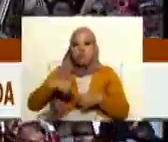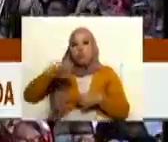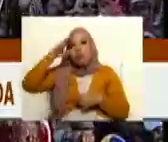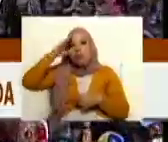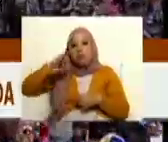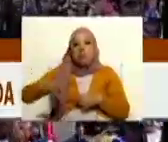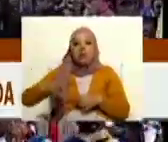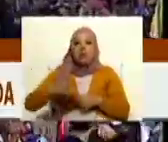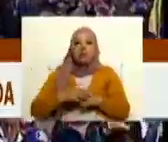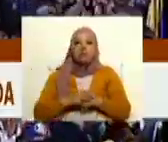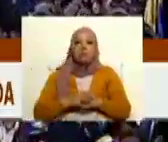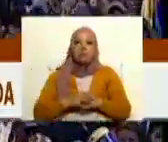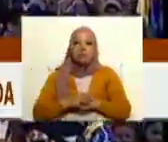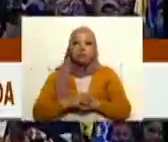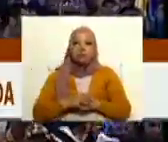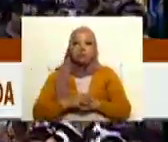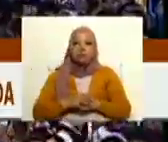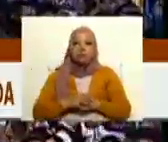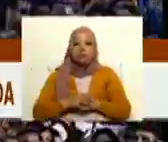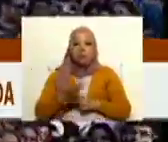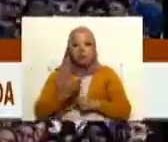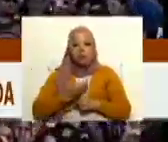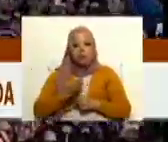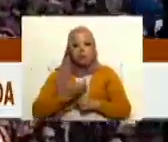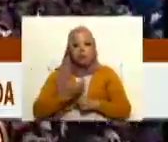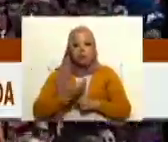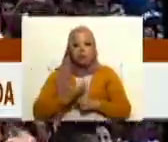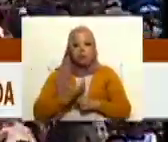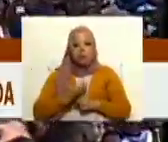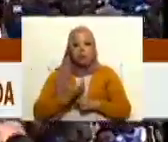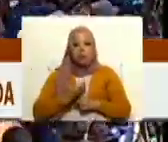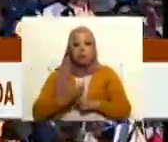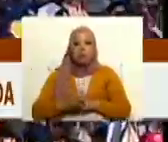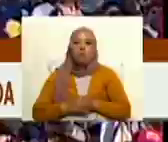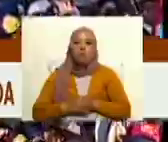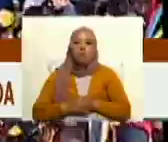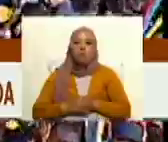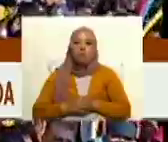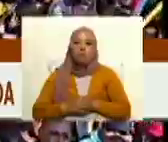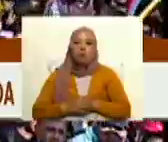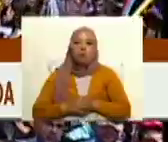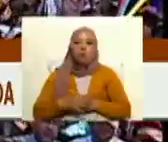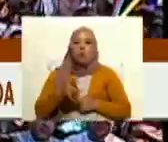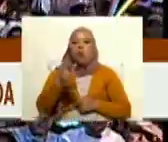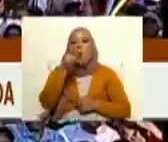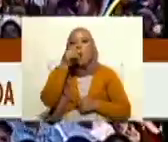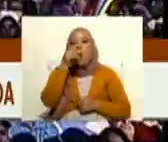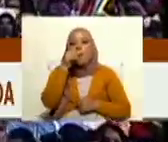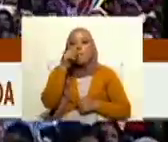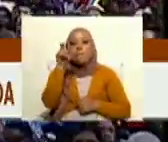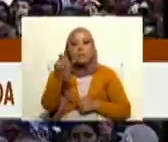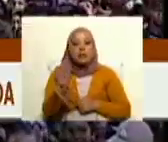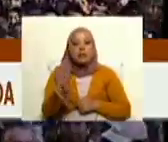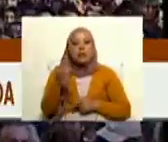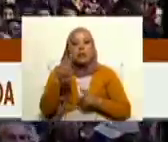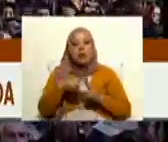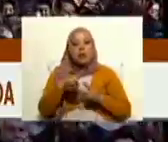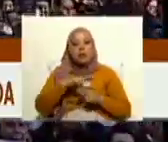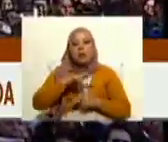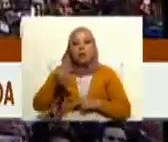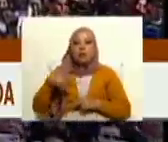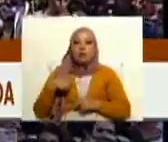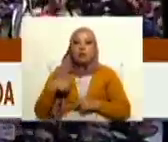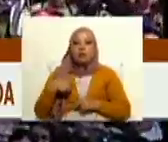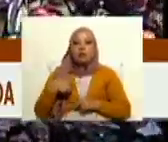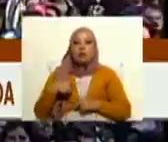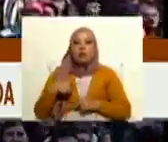Nacional Bolivariana, a la alcaldesa de Cordero, Nubia Criollo, que está aquí con nosotros